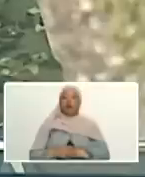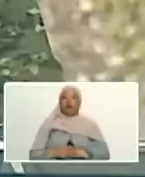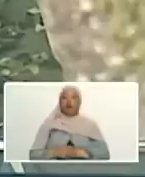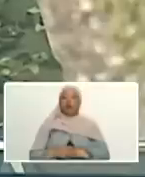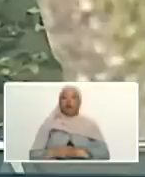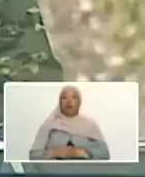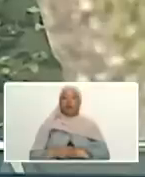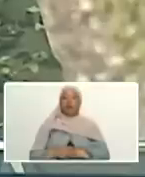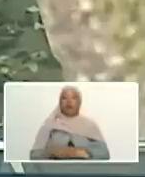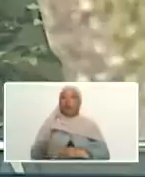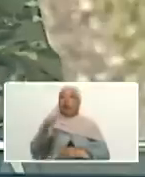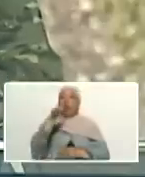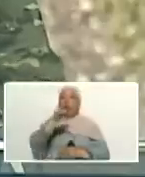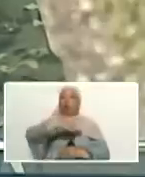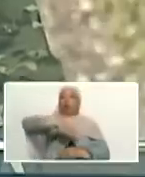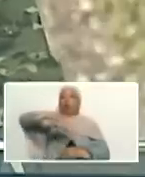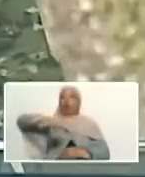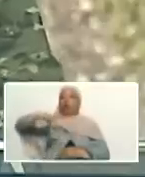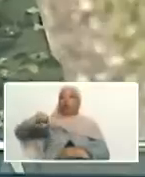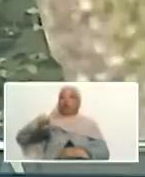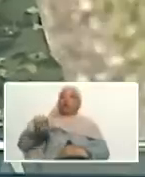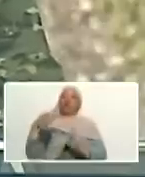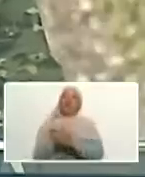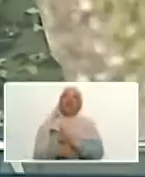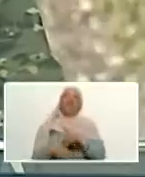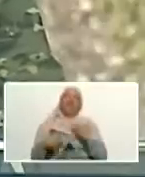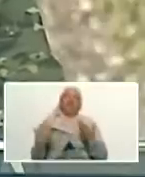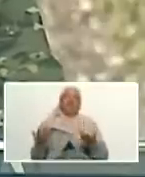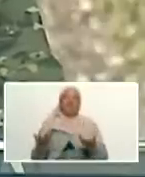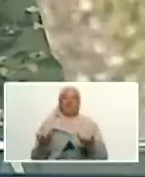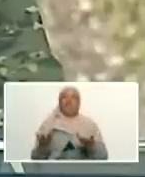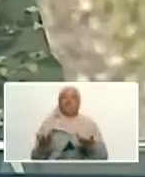Arremete el agua. ¿Qué es eso para nosotros? ¿Ah?